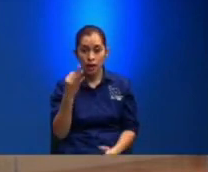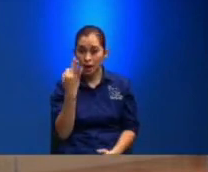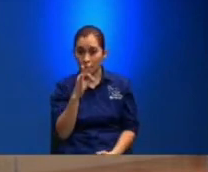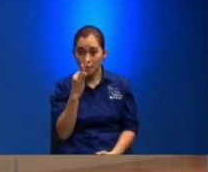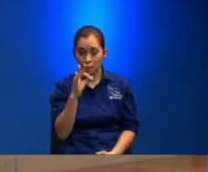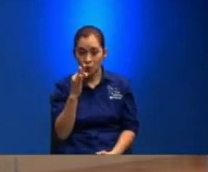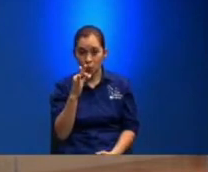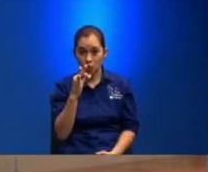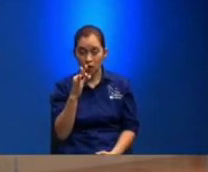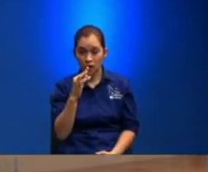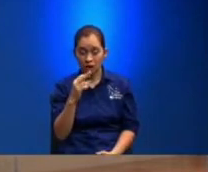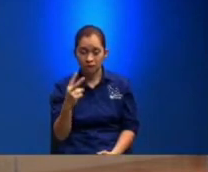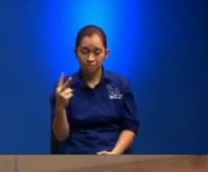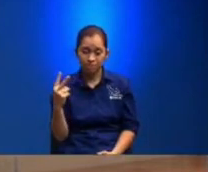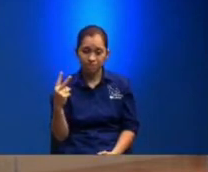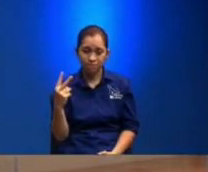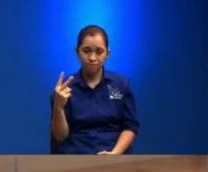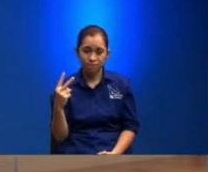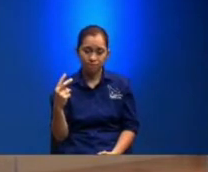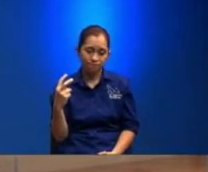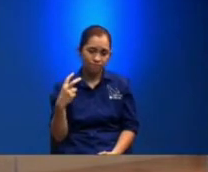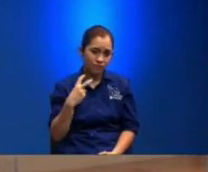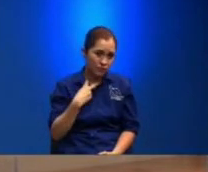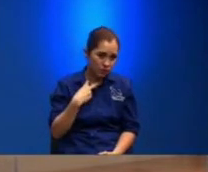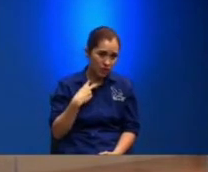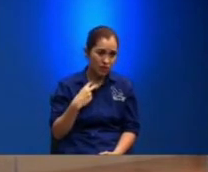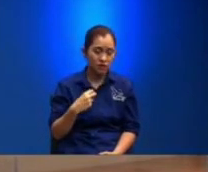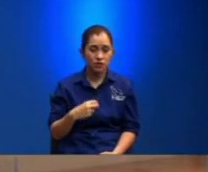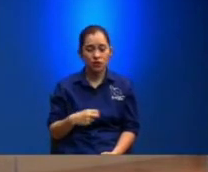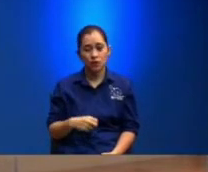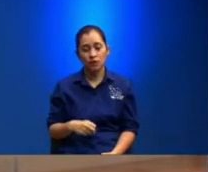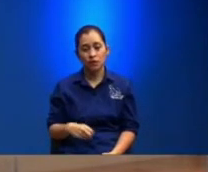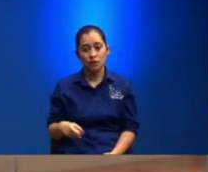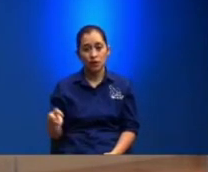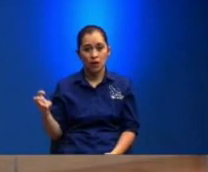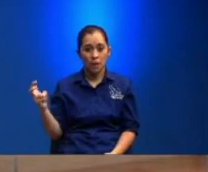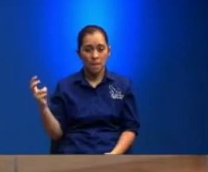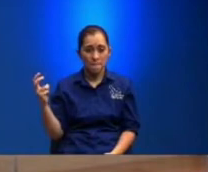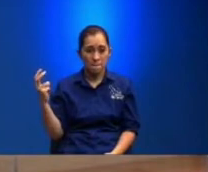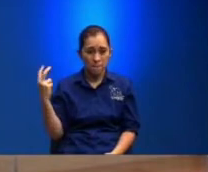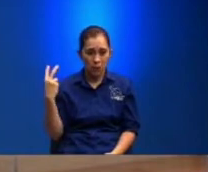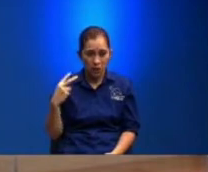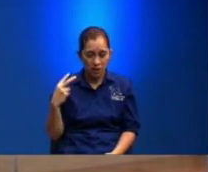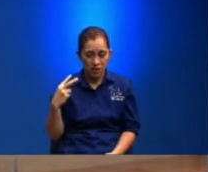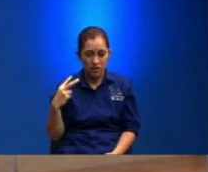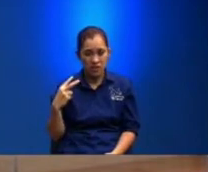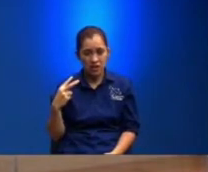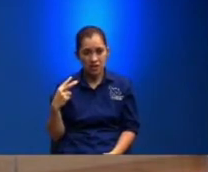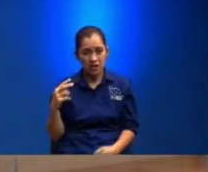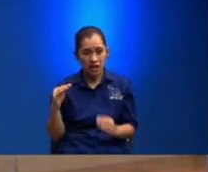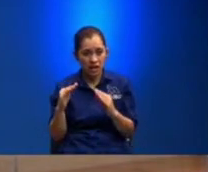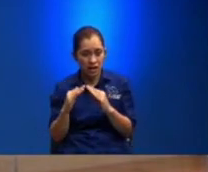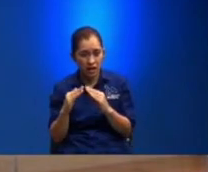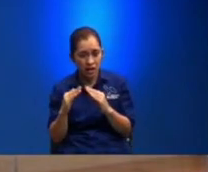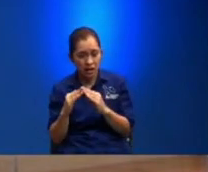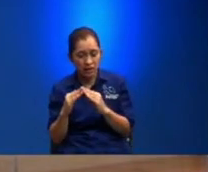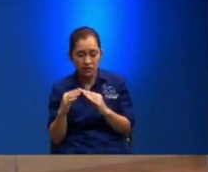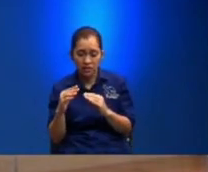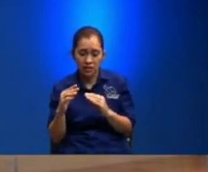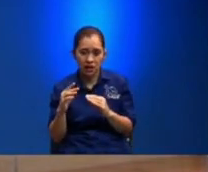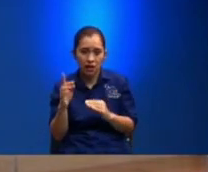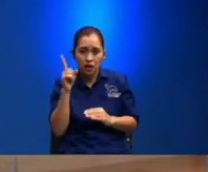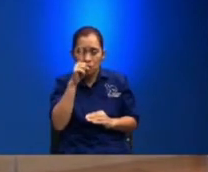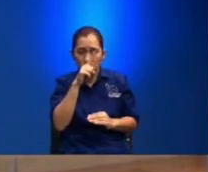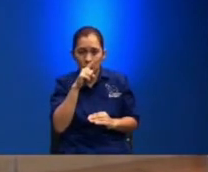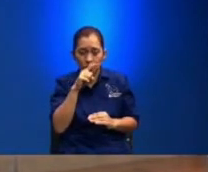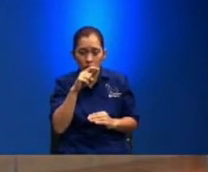golpes violencia violencia doméstica y no se puede defender bueno ahora pues ya hay fiscalías a dónde